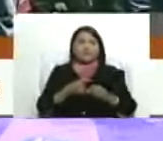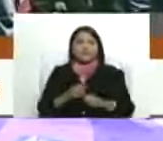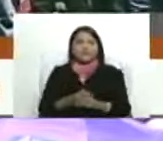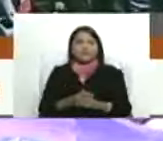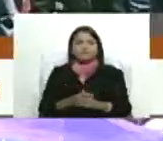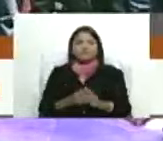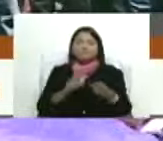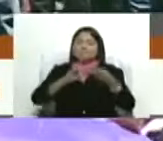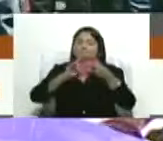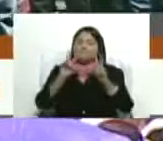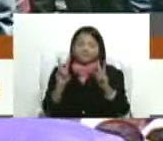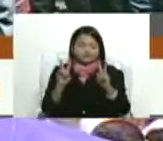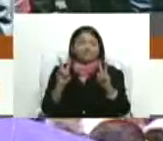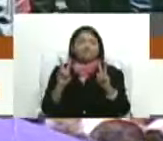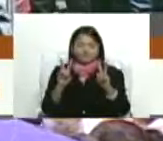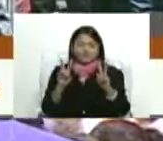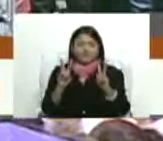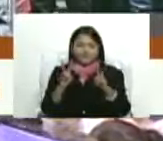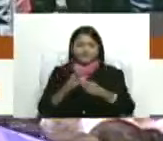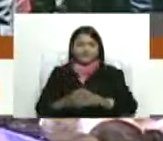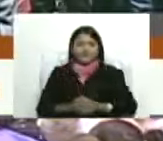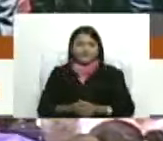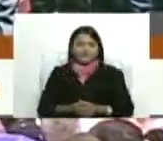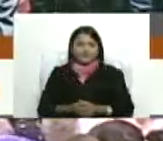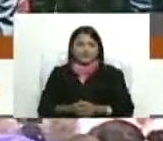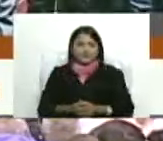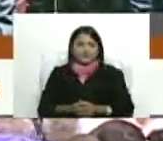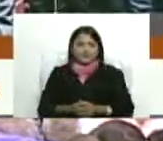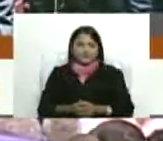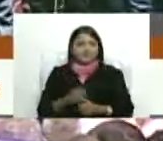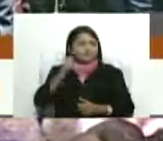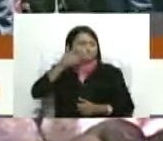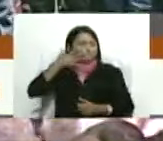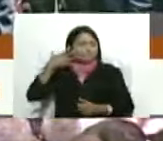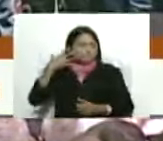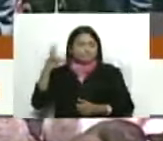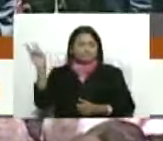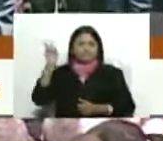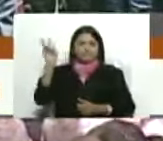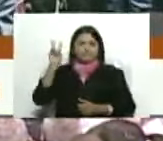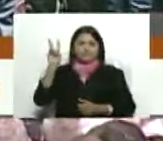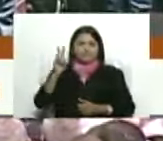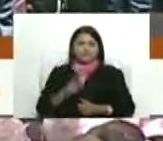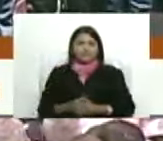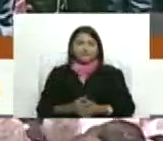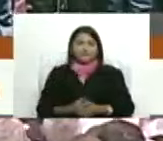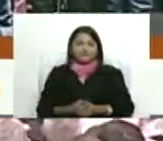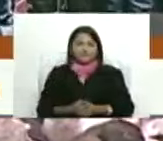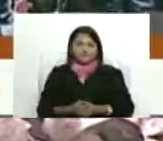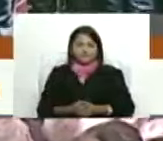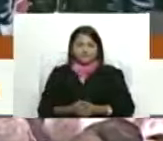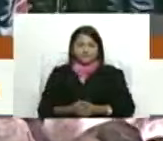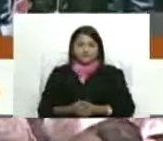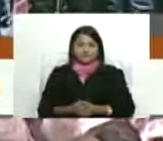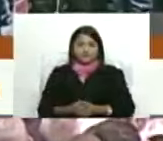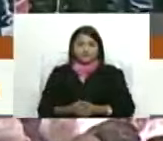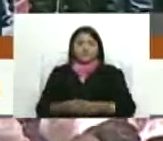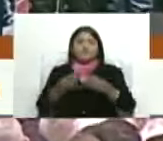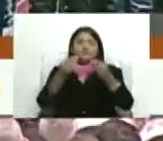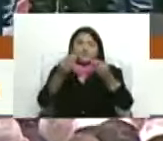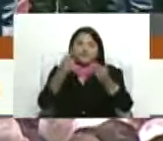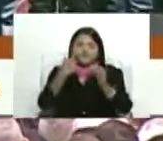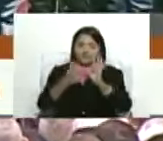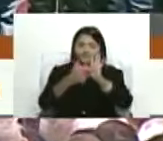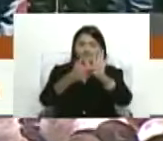la paz sea la batalla del orgullo patrio sea la batalla para levantar una